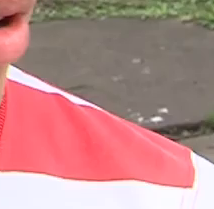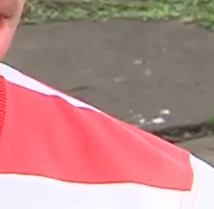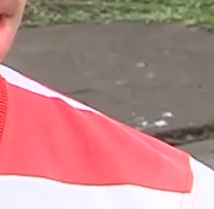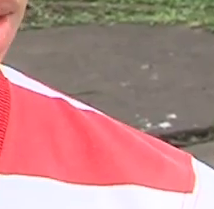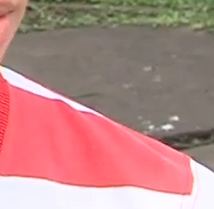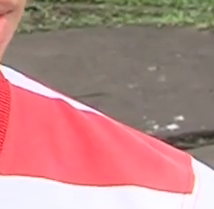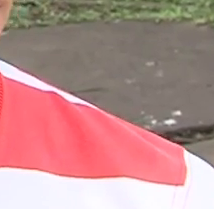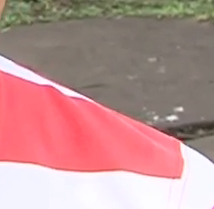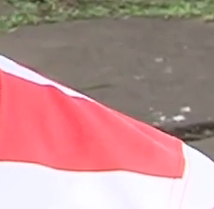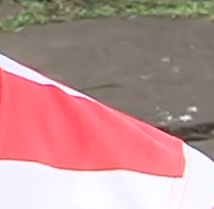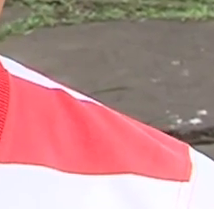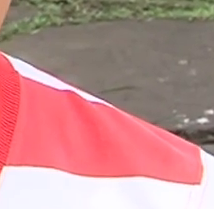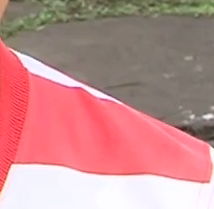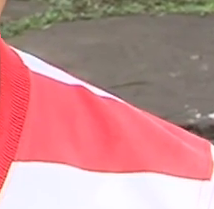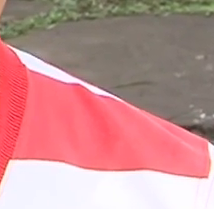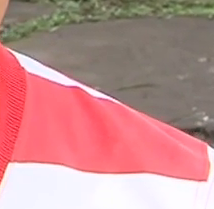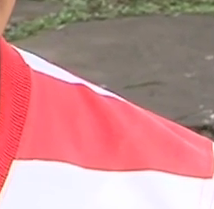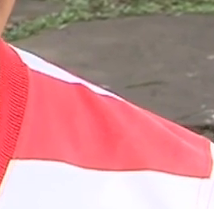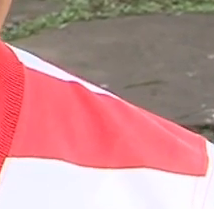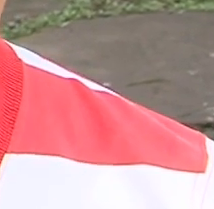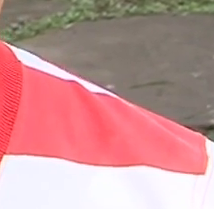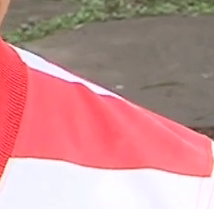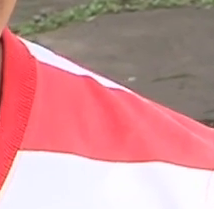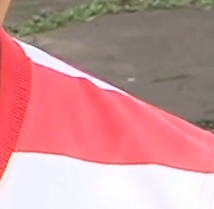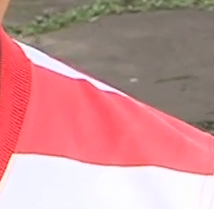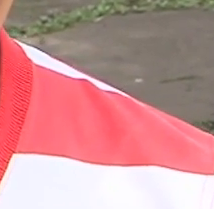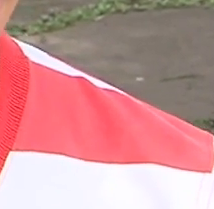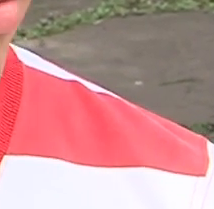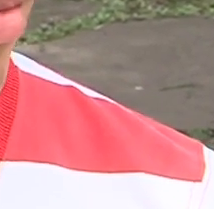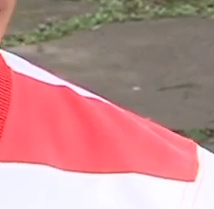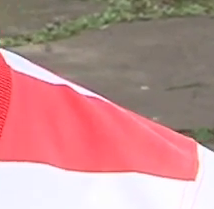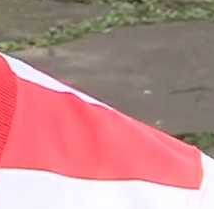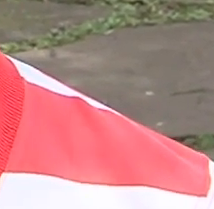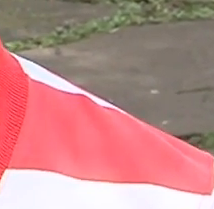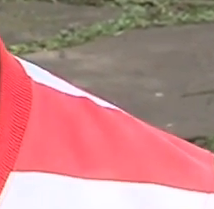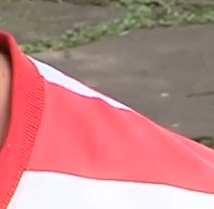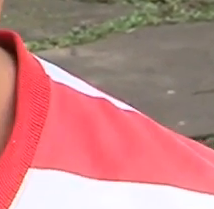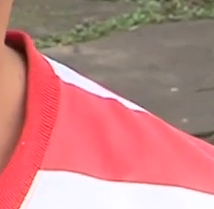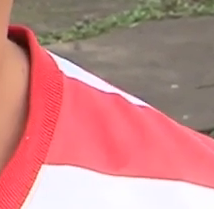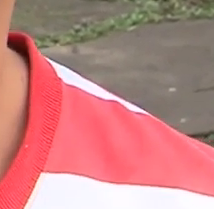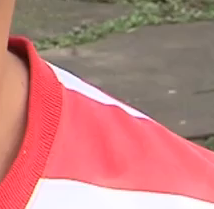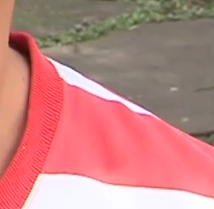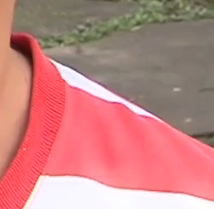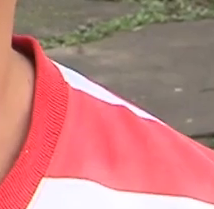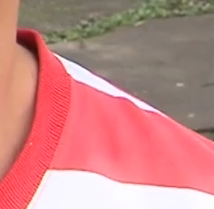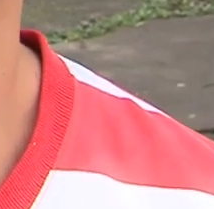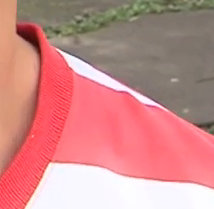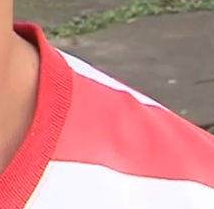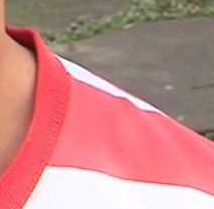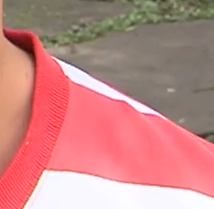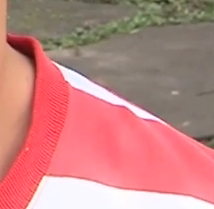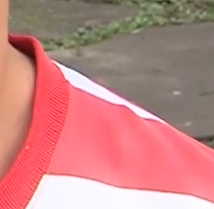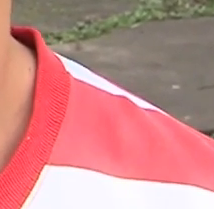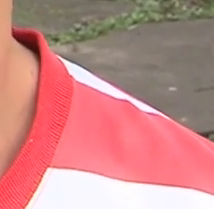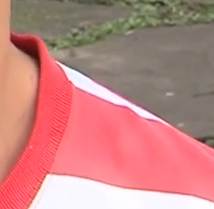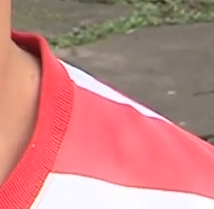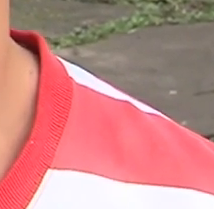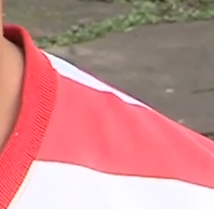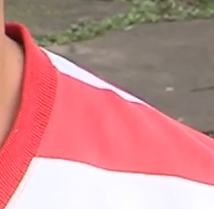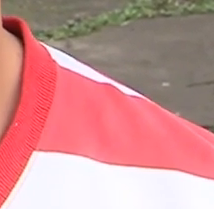mejor mantenerse calmado y porque en ese momento la mujer tiene que pasar por un trance